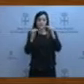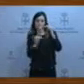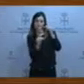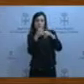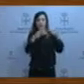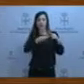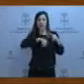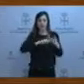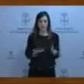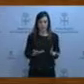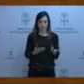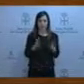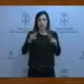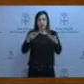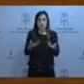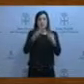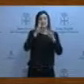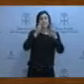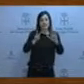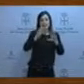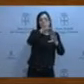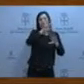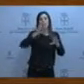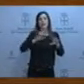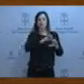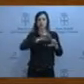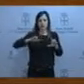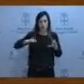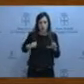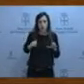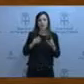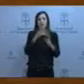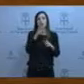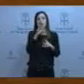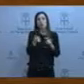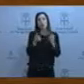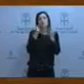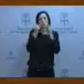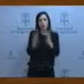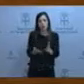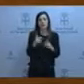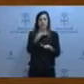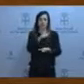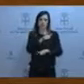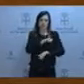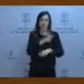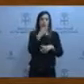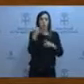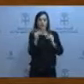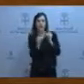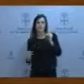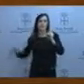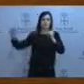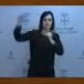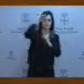Hay 7 comunidades autónomas con indicadores o índices de desempleo juvenil mayores que Asturias. ¿Pero